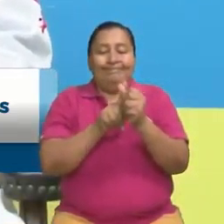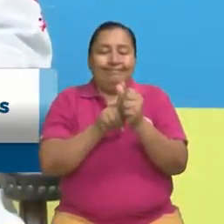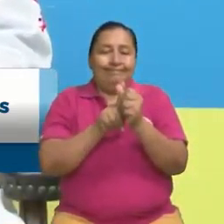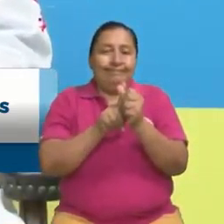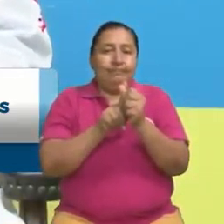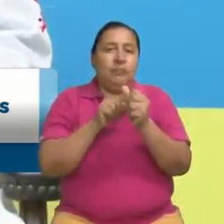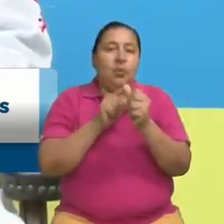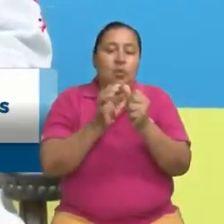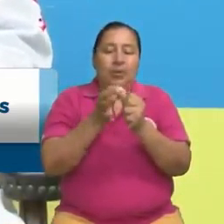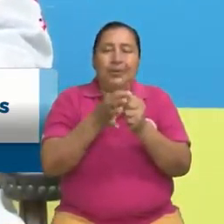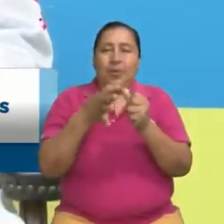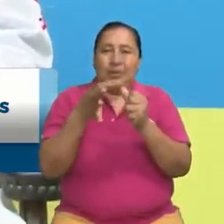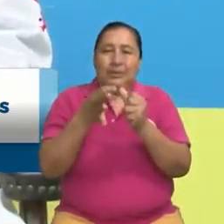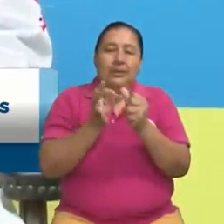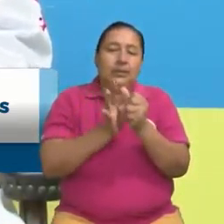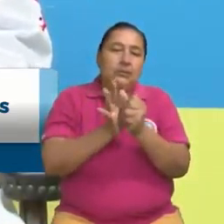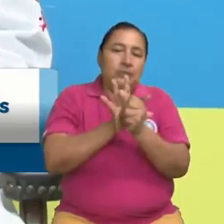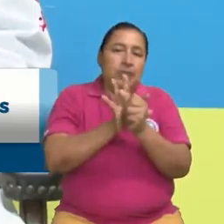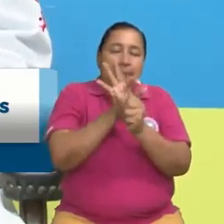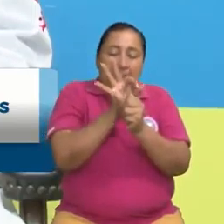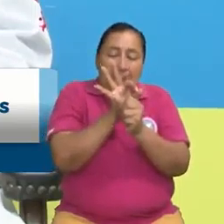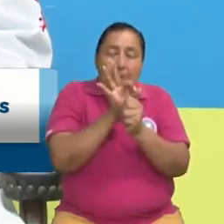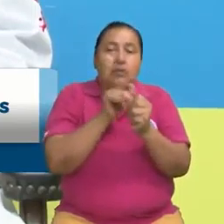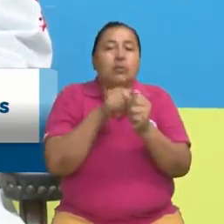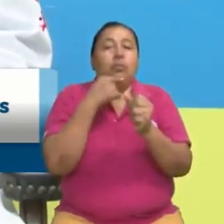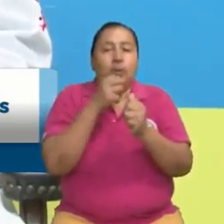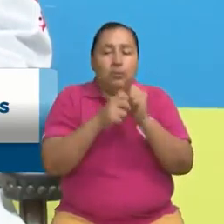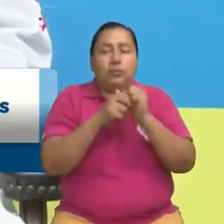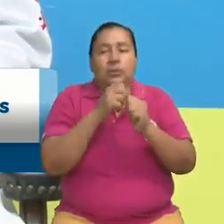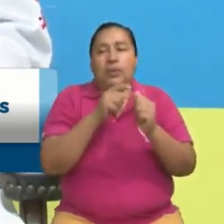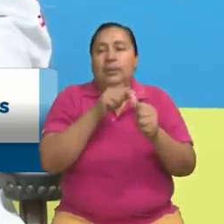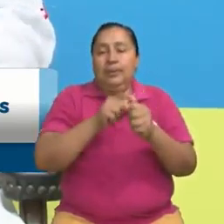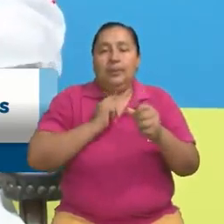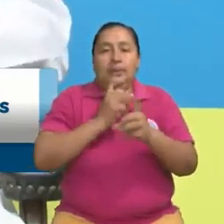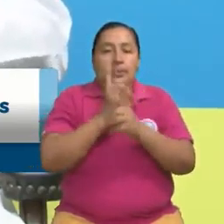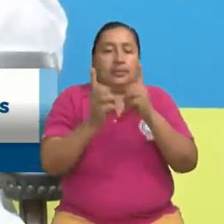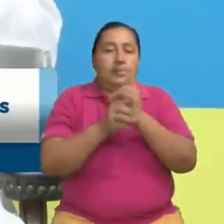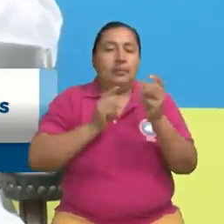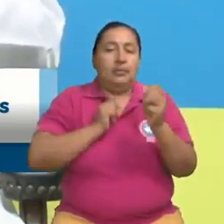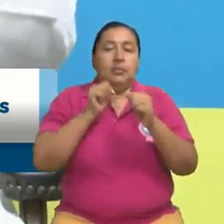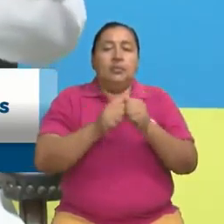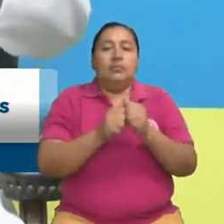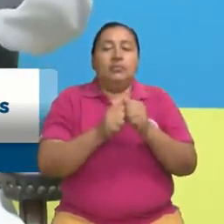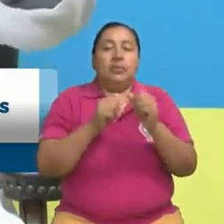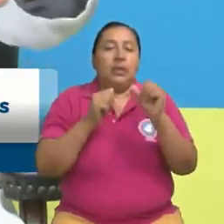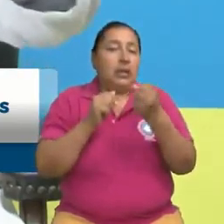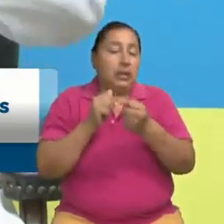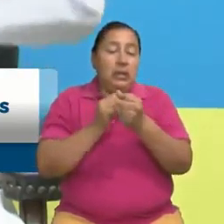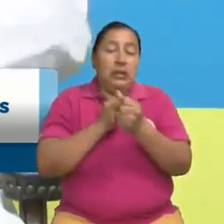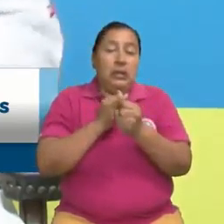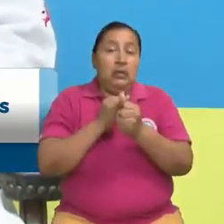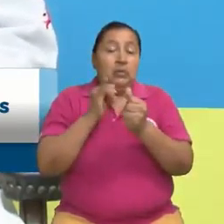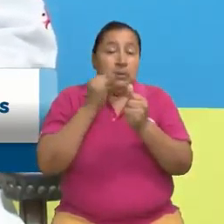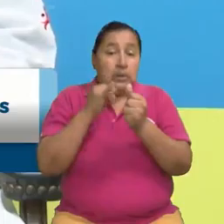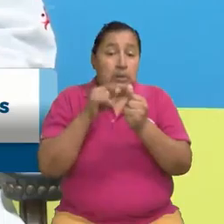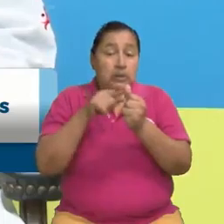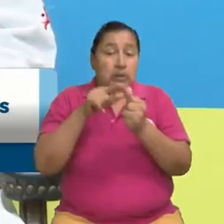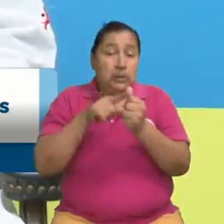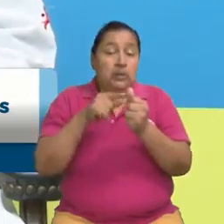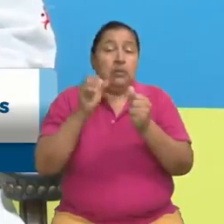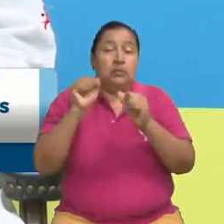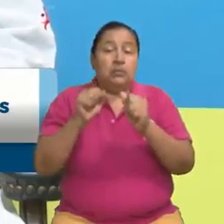arteria es más grande, la otra es más pequeña, y por ende, el lado, que en este caso es el lado izquierdo, le robó un poco de espacio